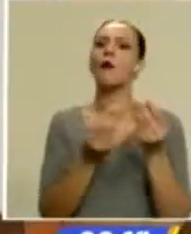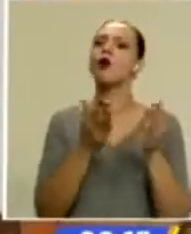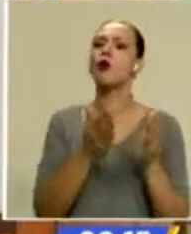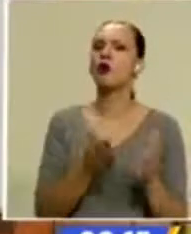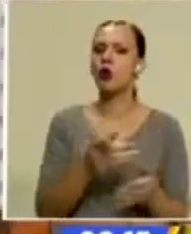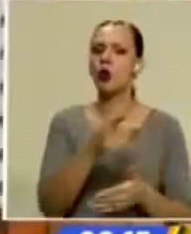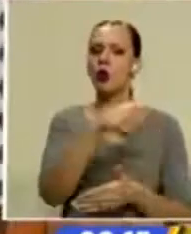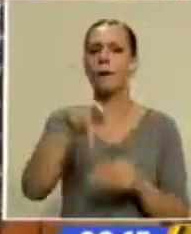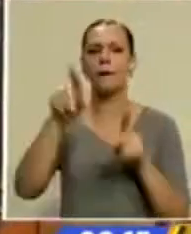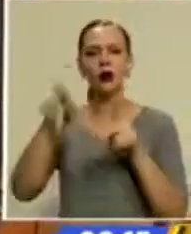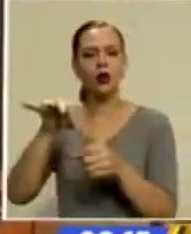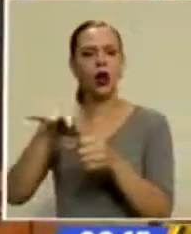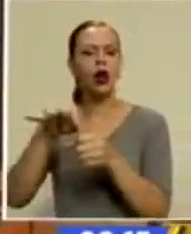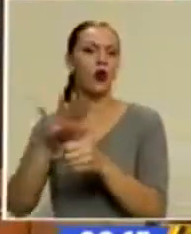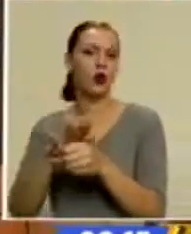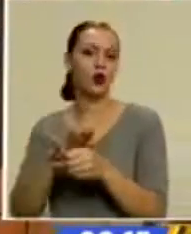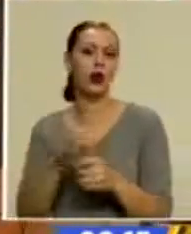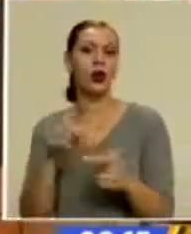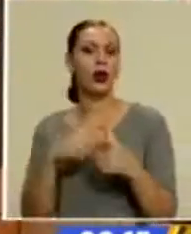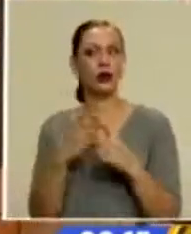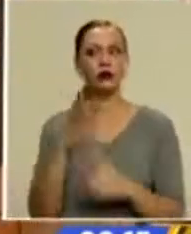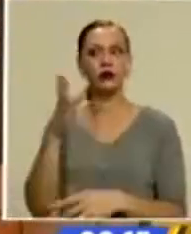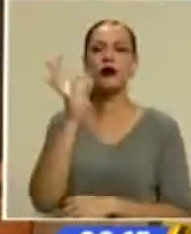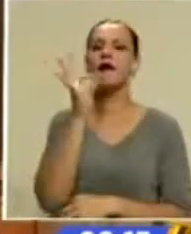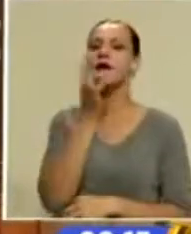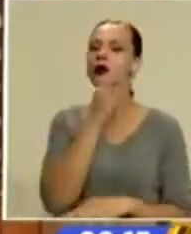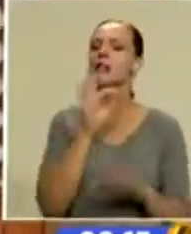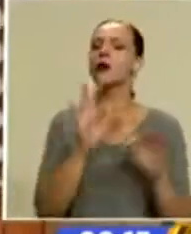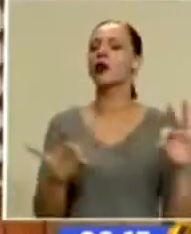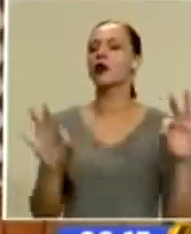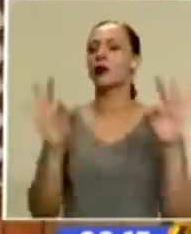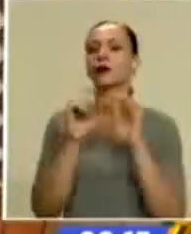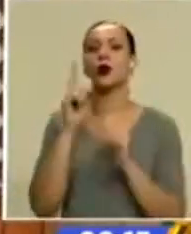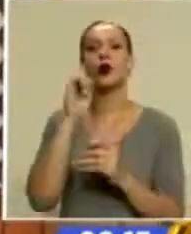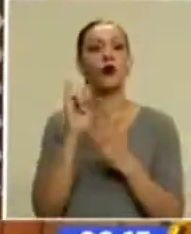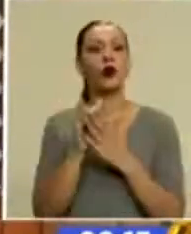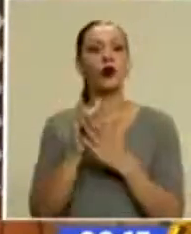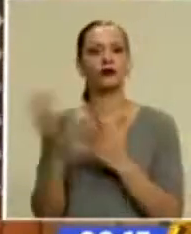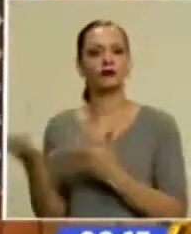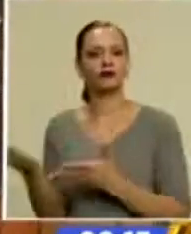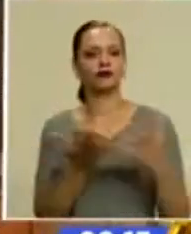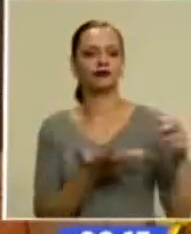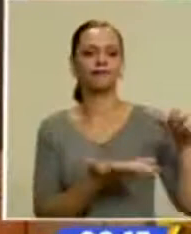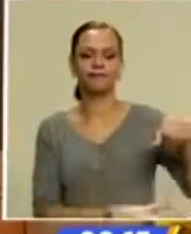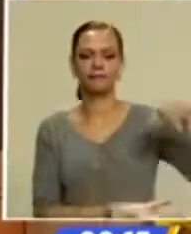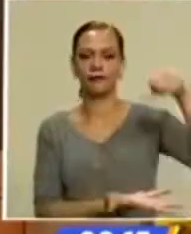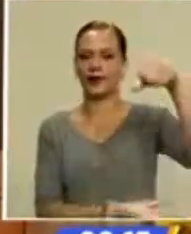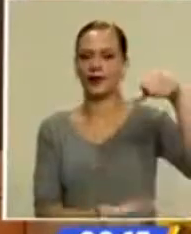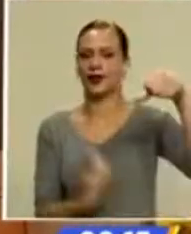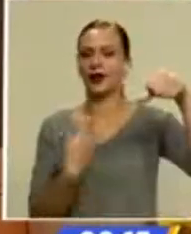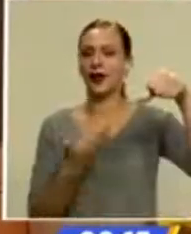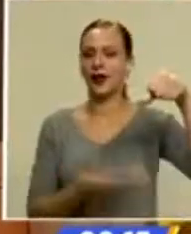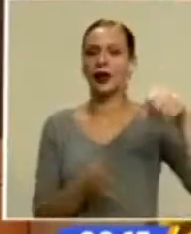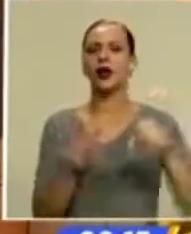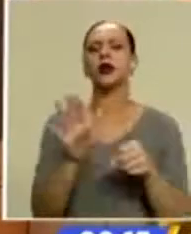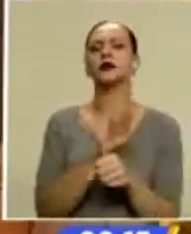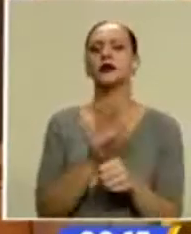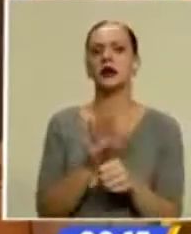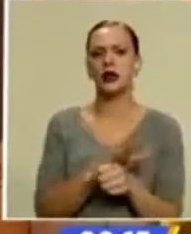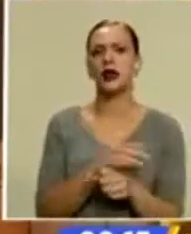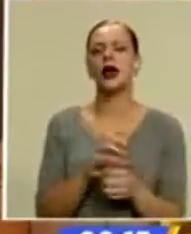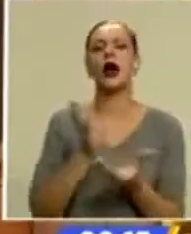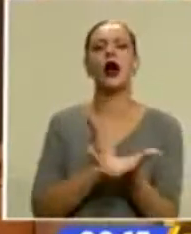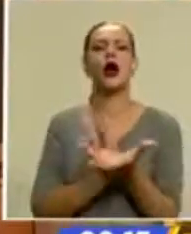a nuestros agricultores. Entonces ir a la feria es muy importante. Por eso, hoy trajimos esta canasta que tenemos aquí, que está llena